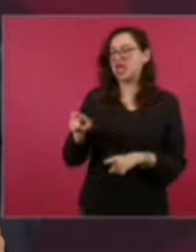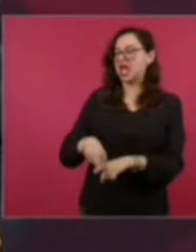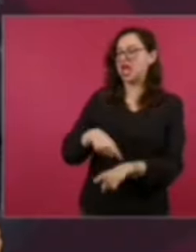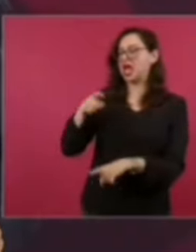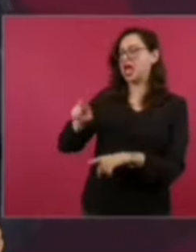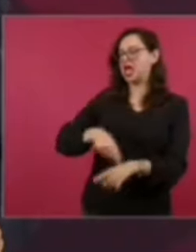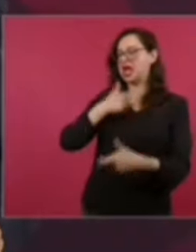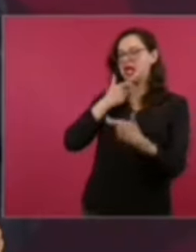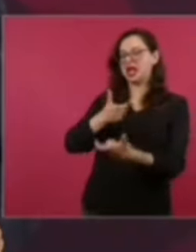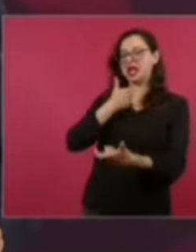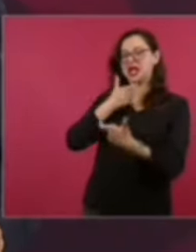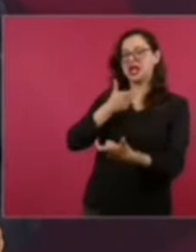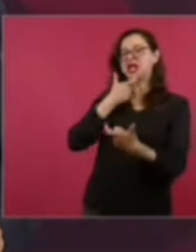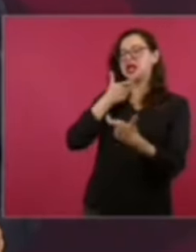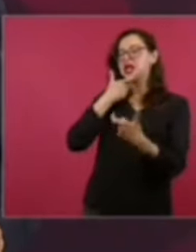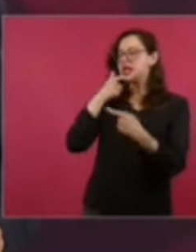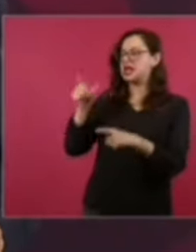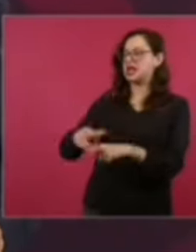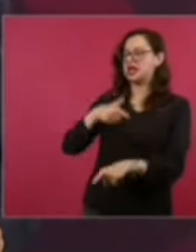y no sé cuántas cosas,